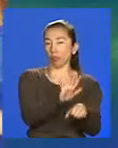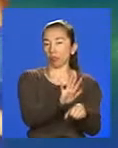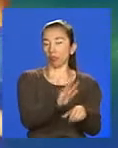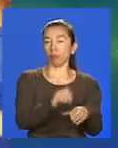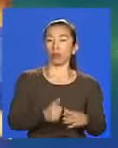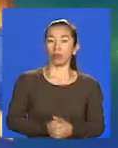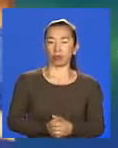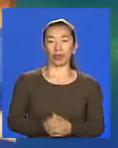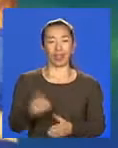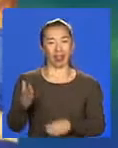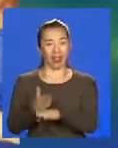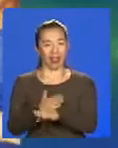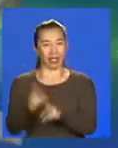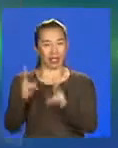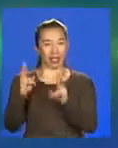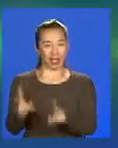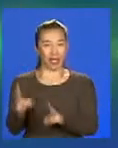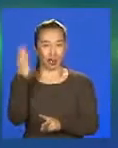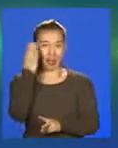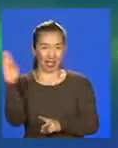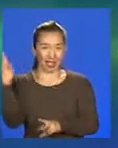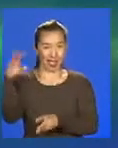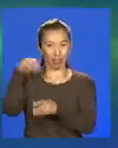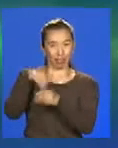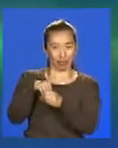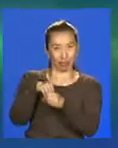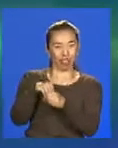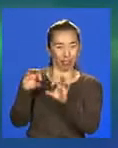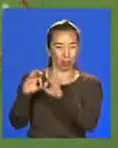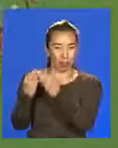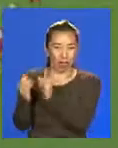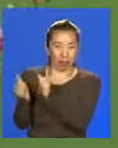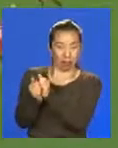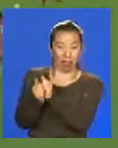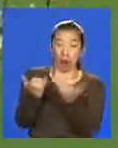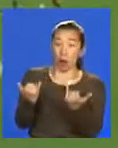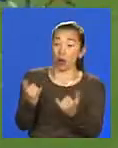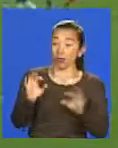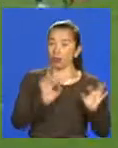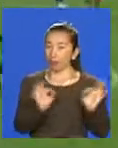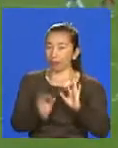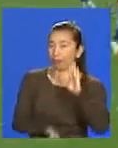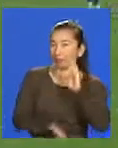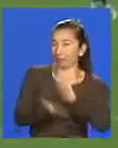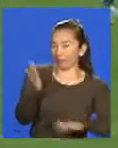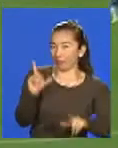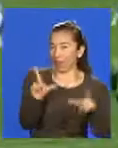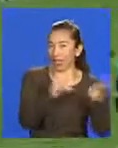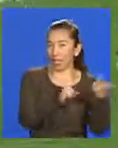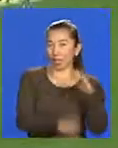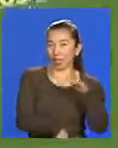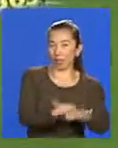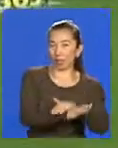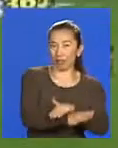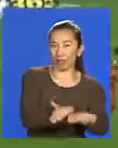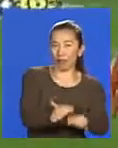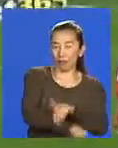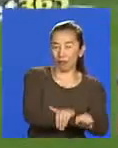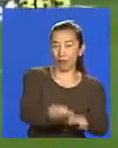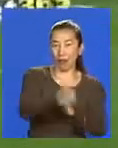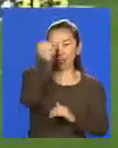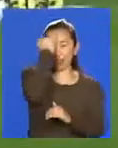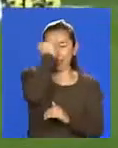descanso en Barranquilla, junto a sus amigos y familia, el delantero colombiano Carlos Bacca se alista para su nuevo reto, el fútbol italiano. El equipo español, el